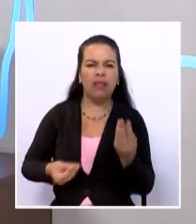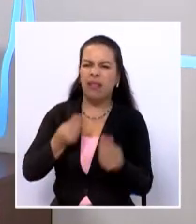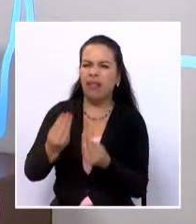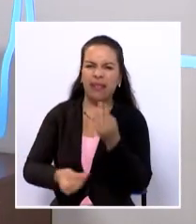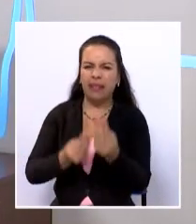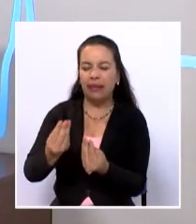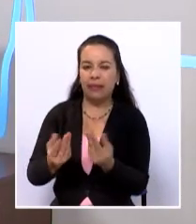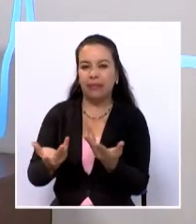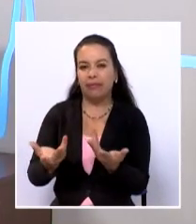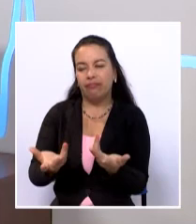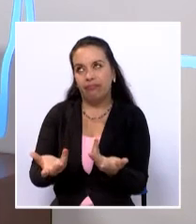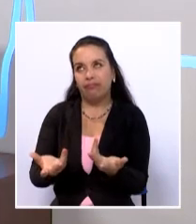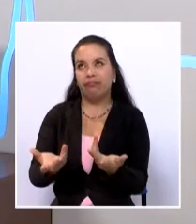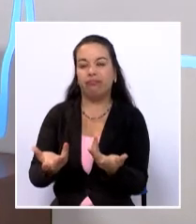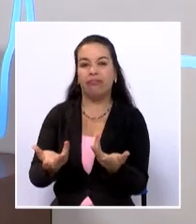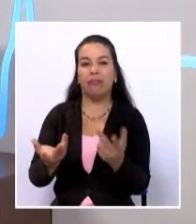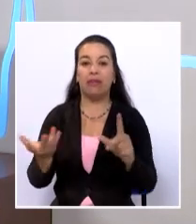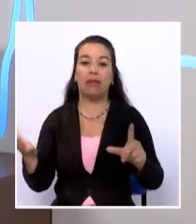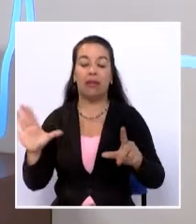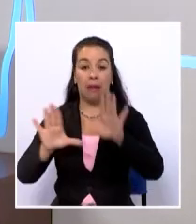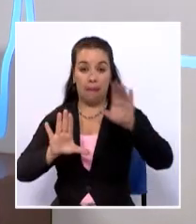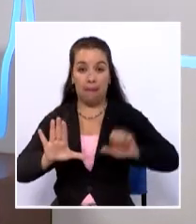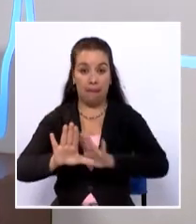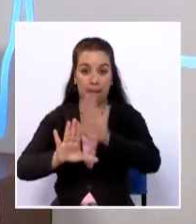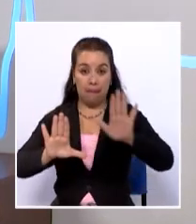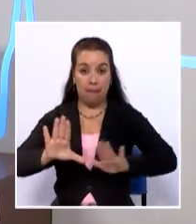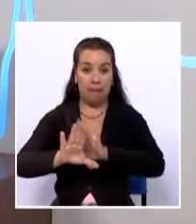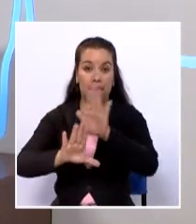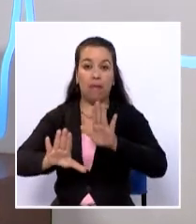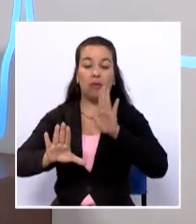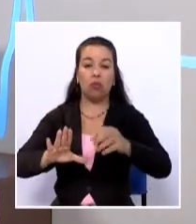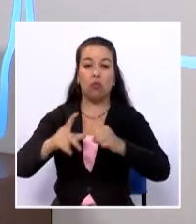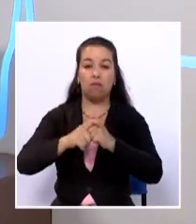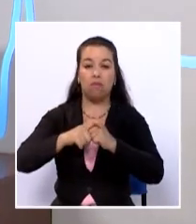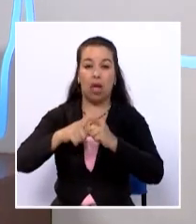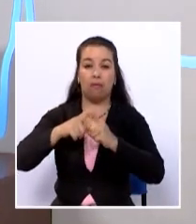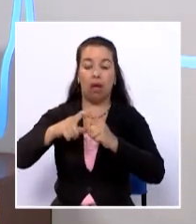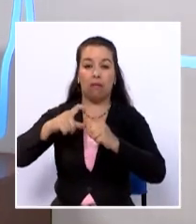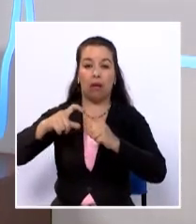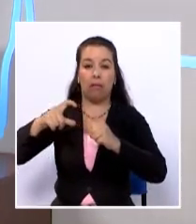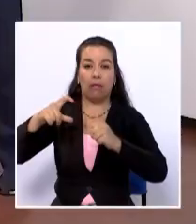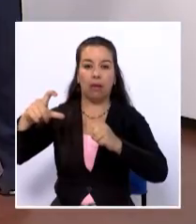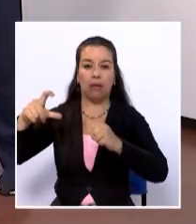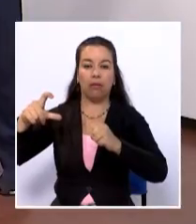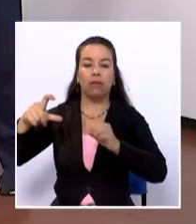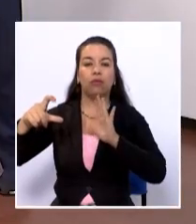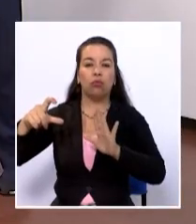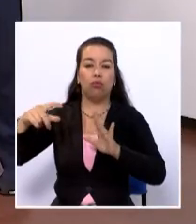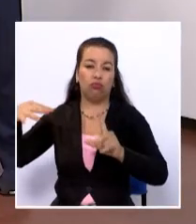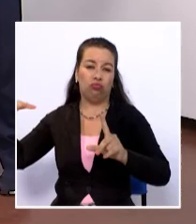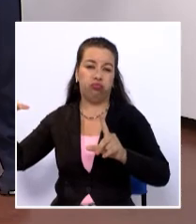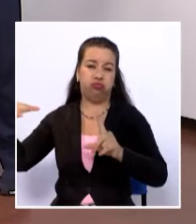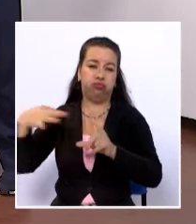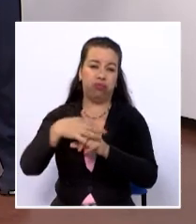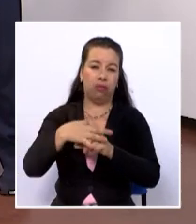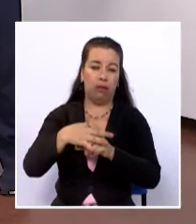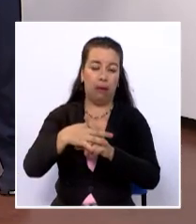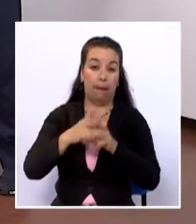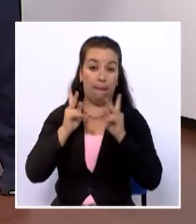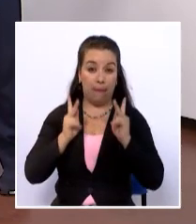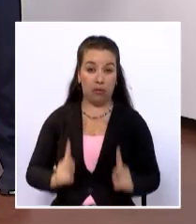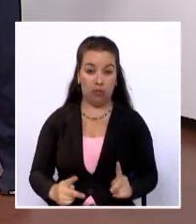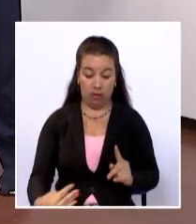es la máquina envía una onda de sonido la onda de sonido entra en el paciente